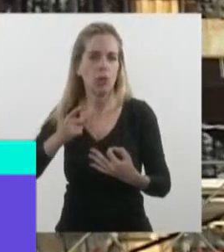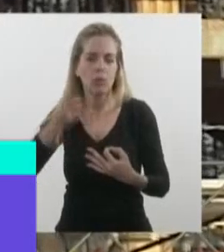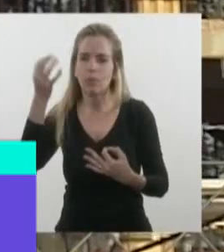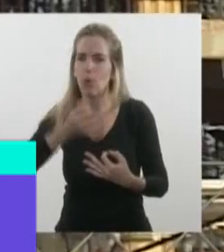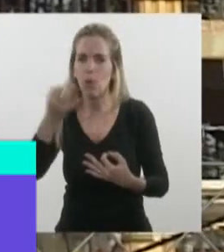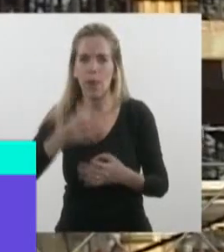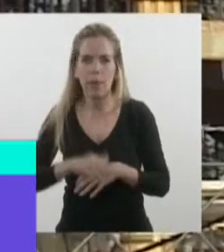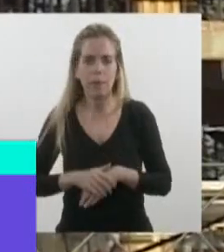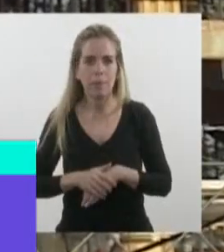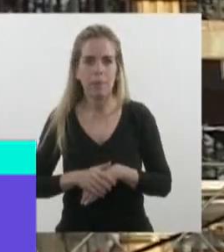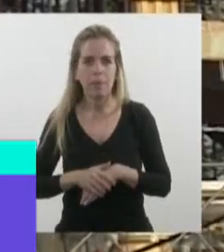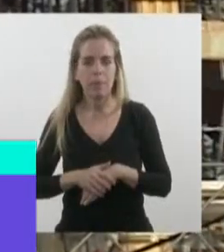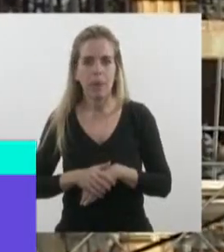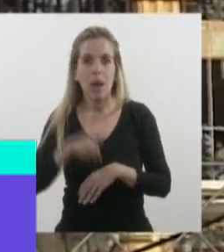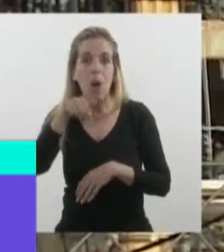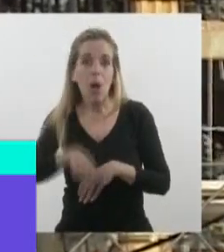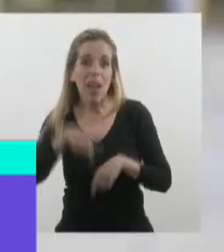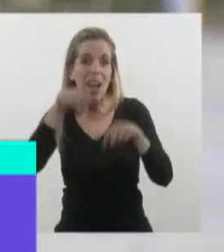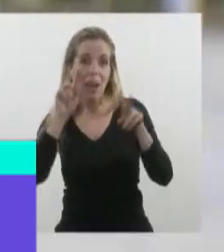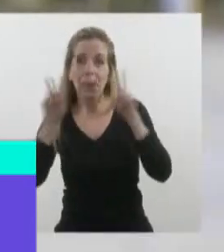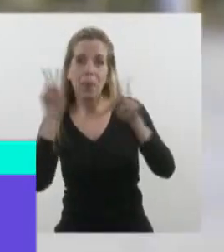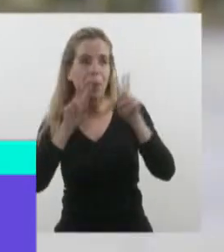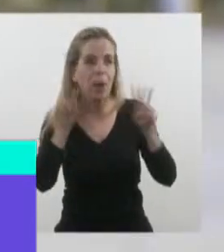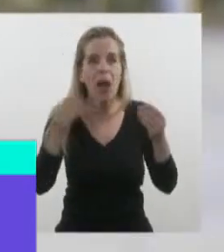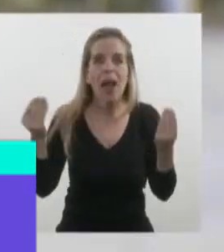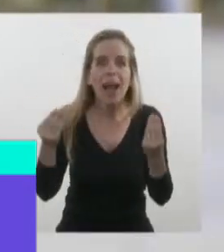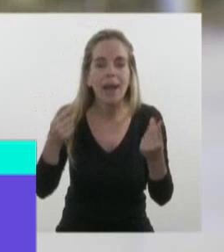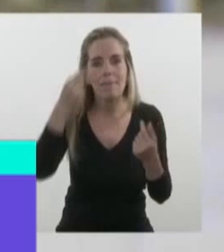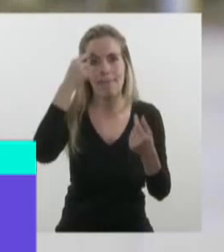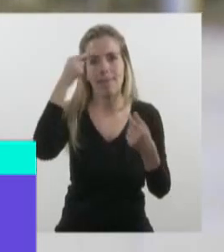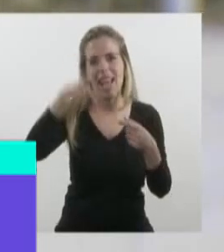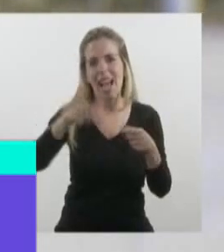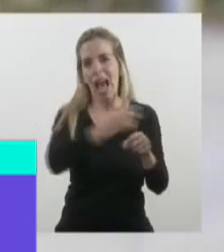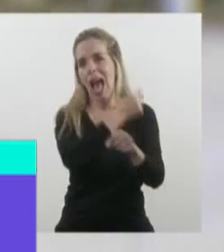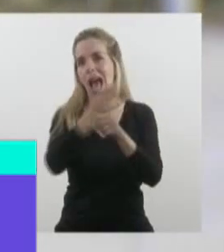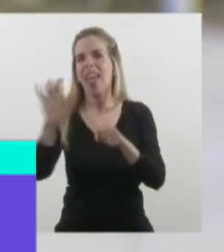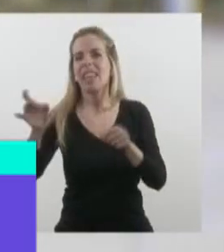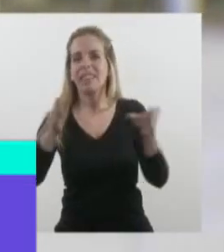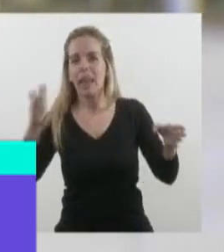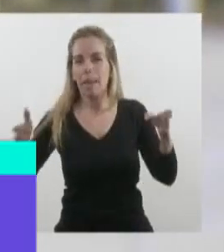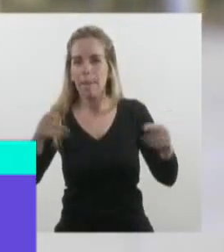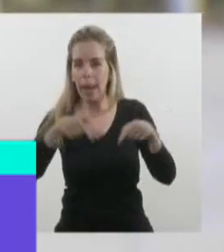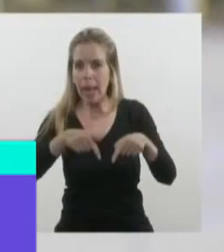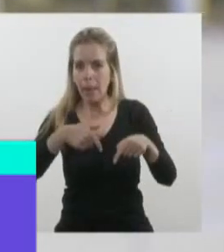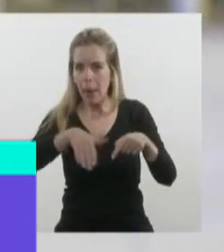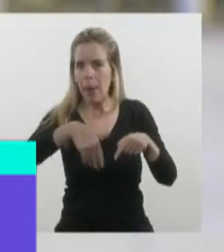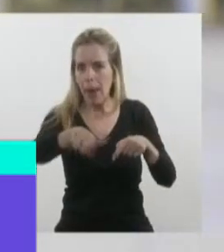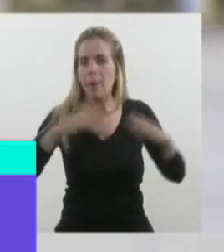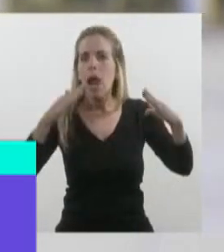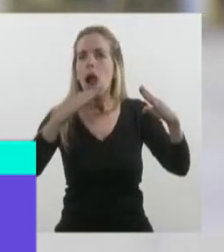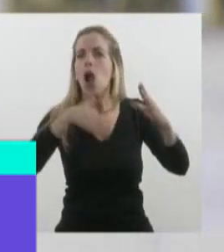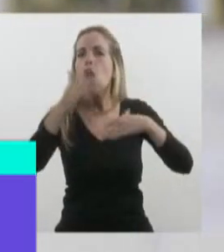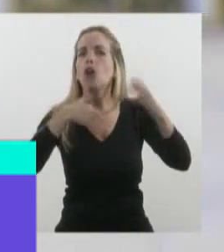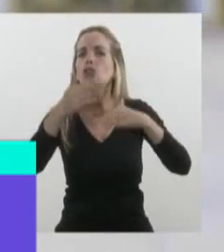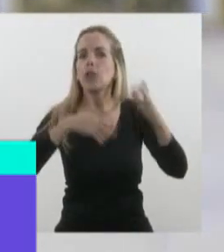Porque lo que hoy veo es que de aquí a fin de año vamos a estar construyendo más de 100.000 casas